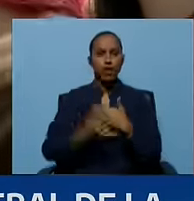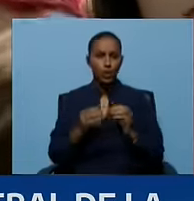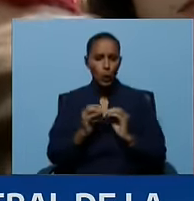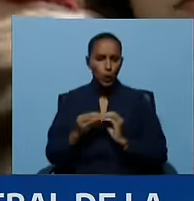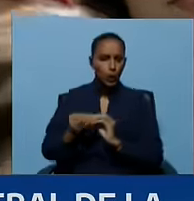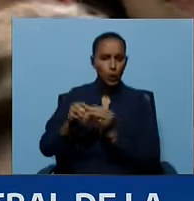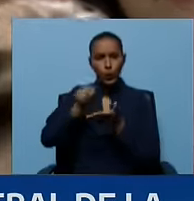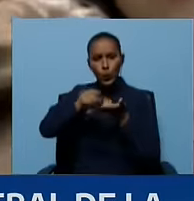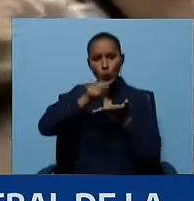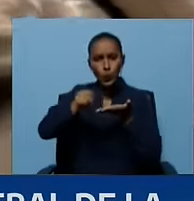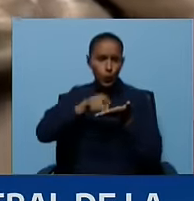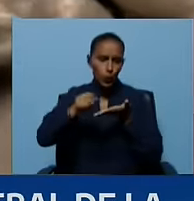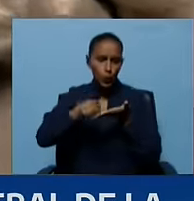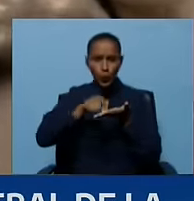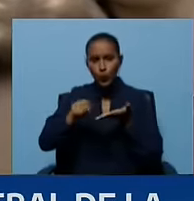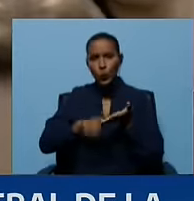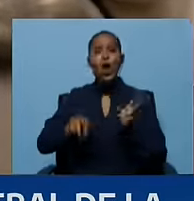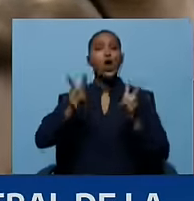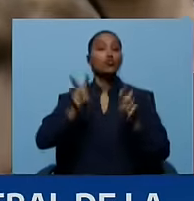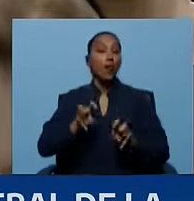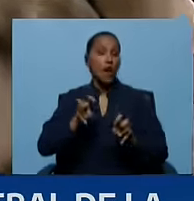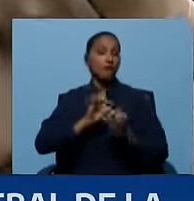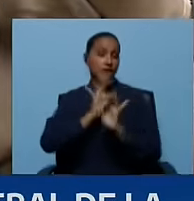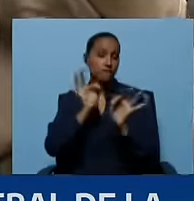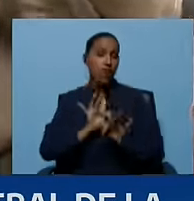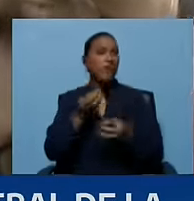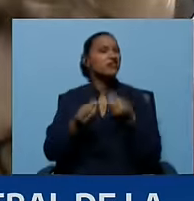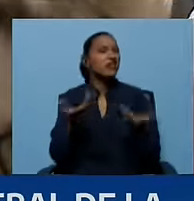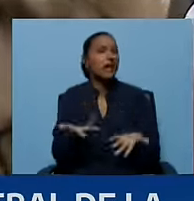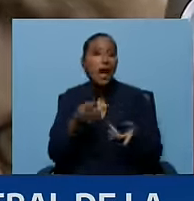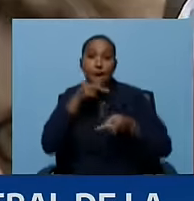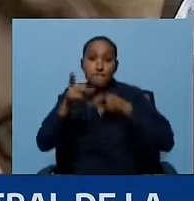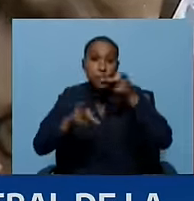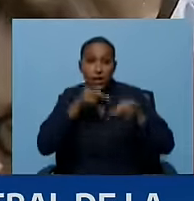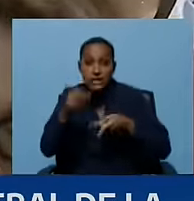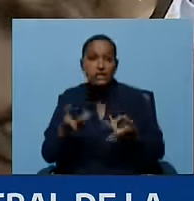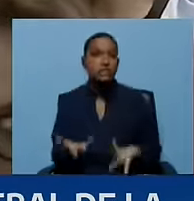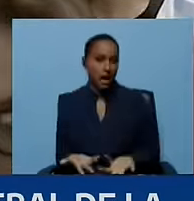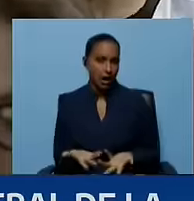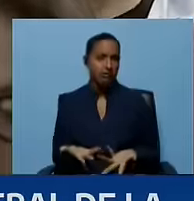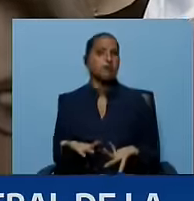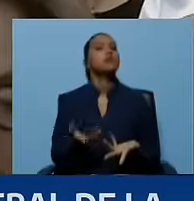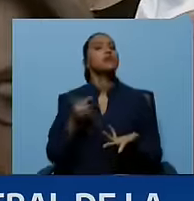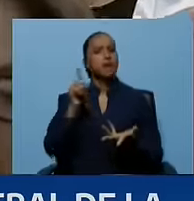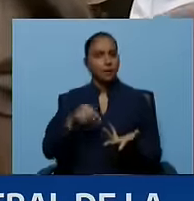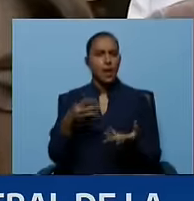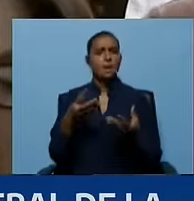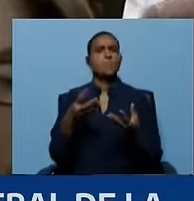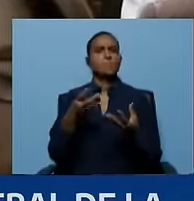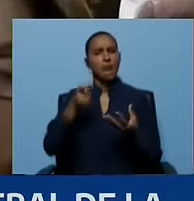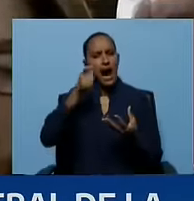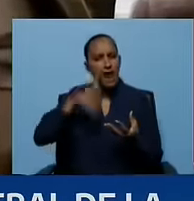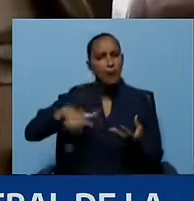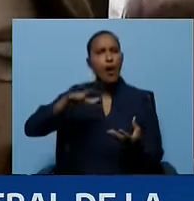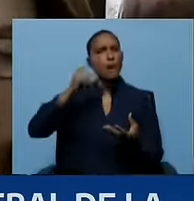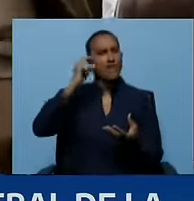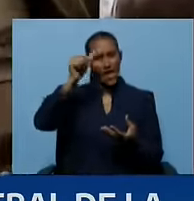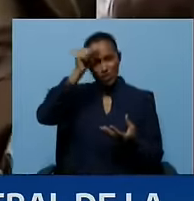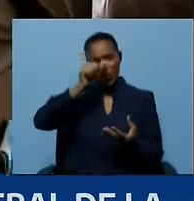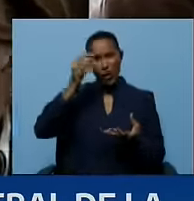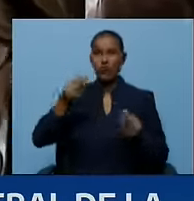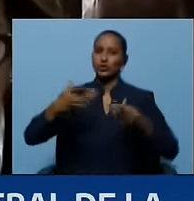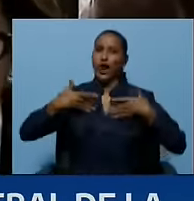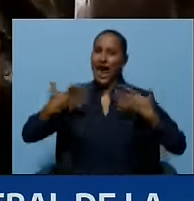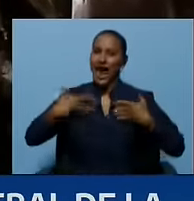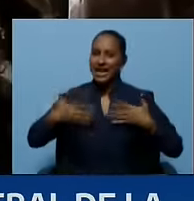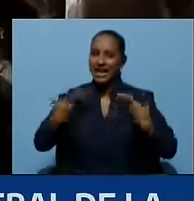bueno, la nueva forma de hacer política, bastante novedoso, bastante alegría que se mostró, presidente. Recibimos a los